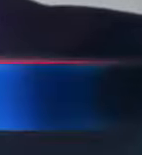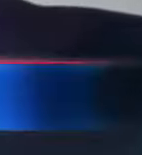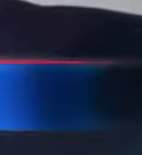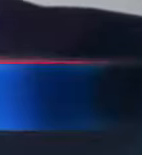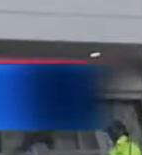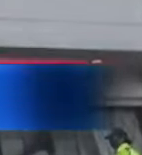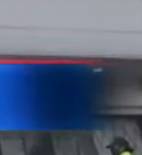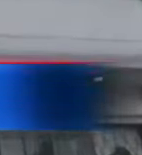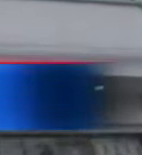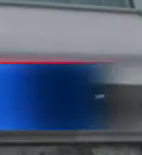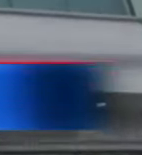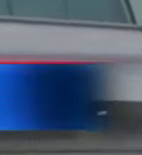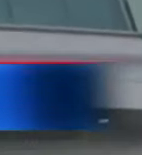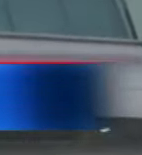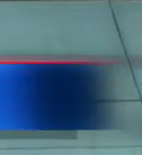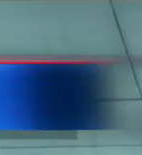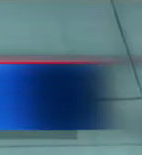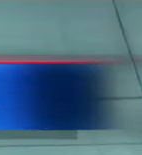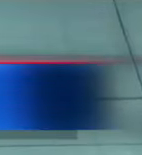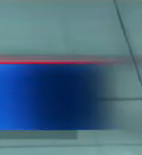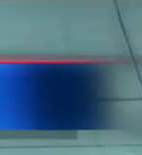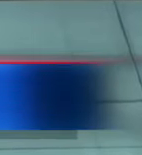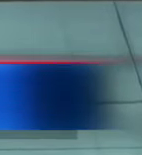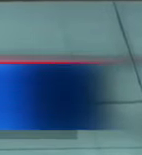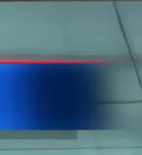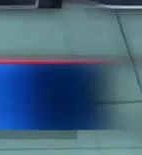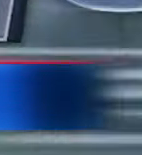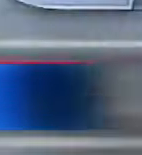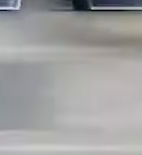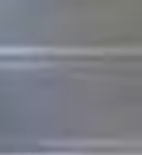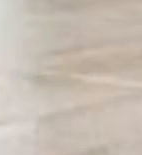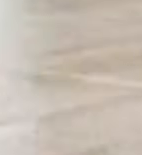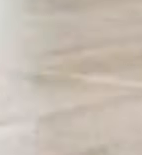extradición de ecuatoriano procesado por el caso Ispol.